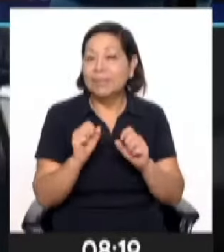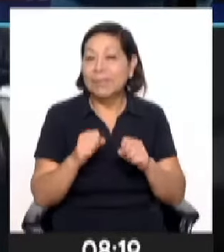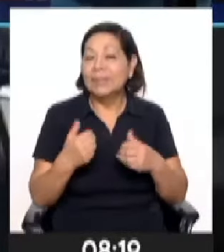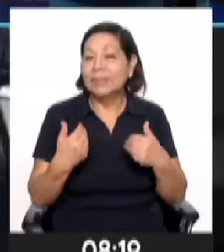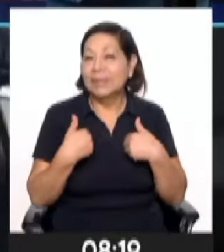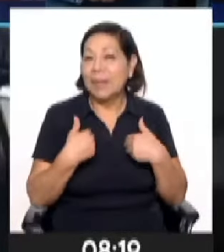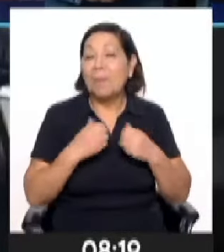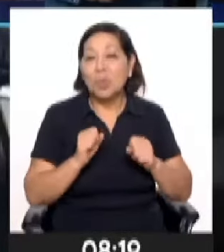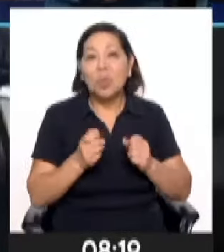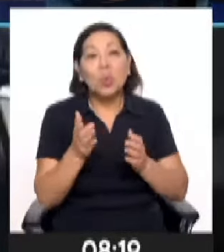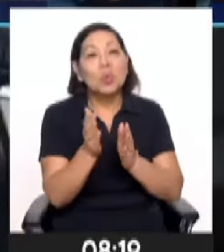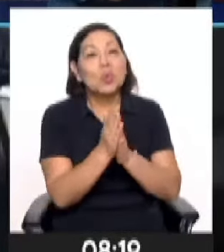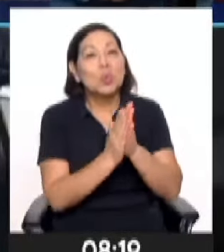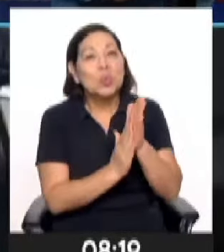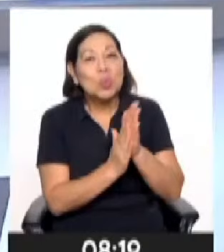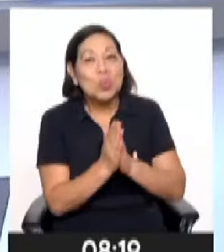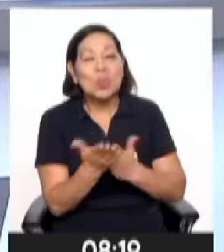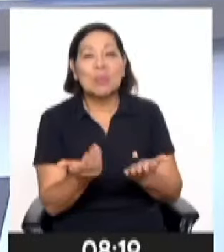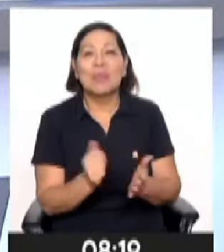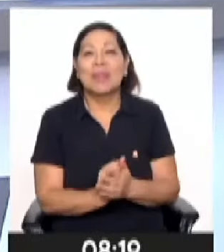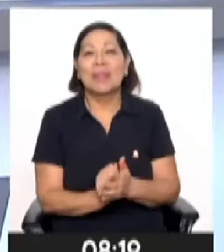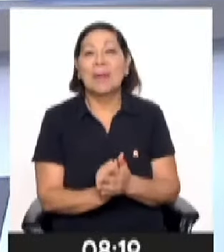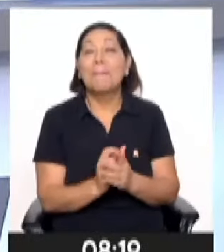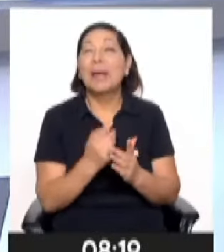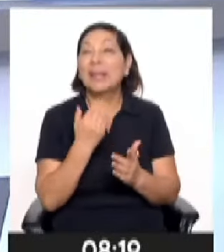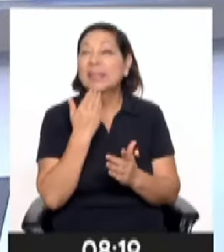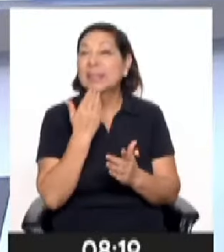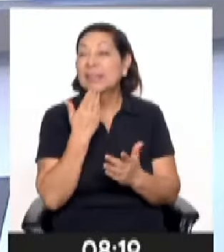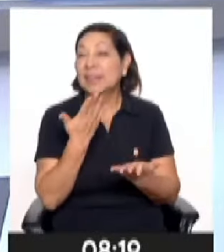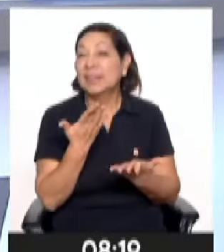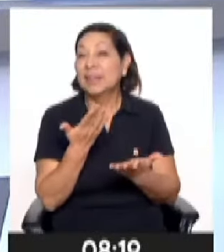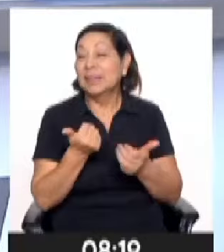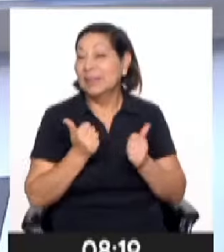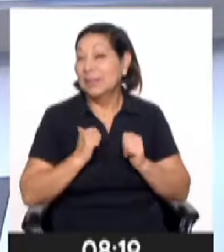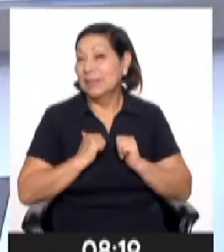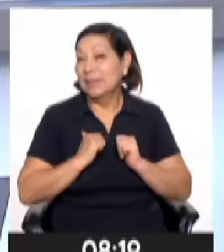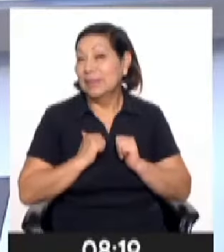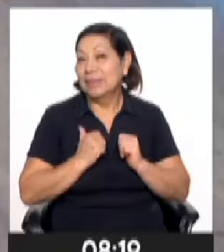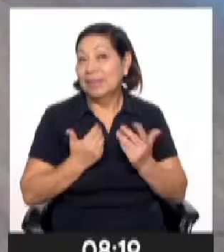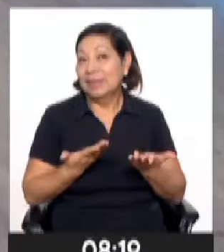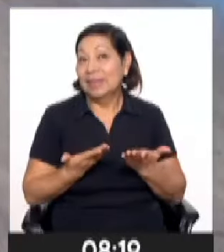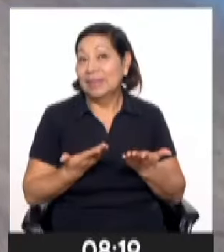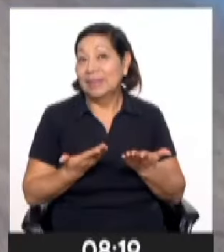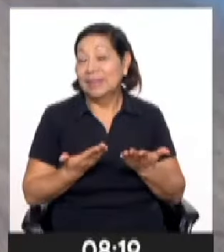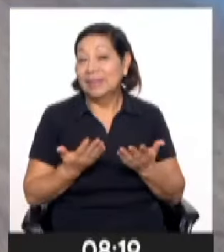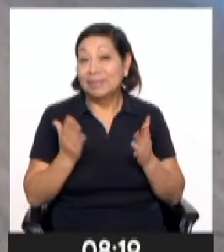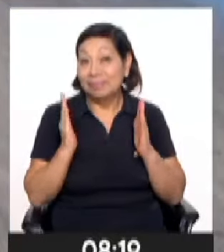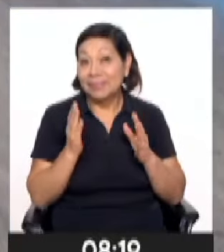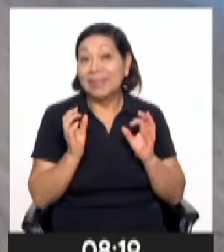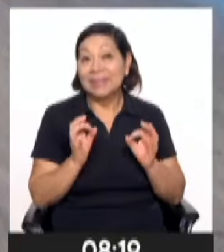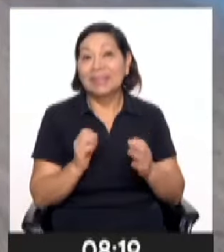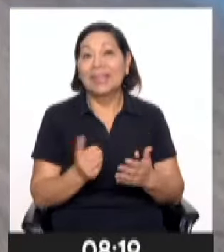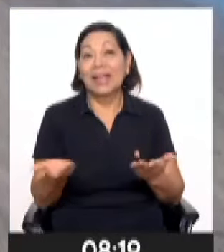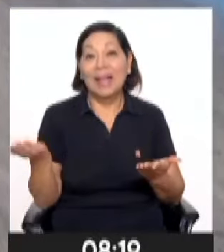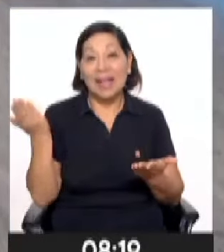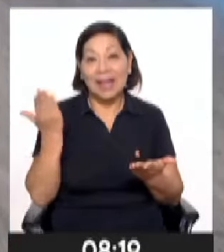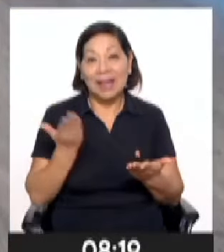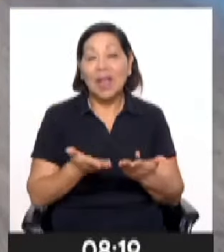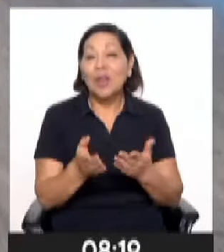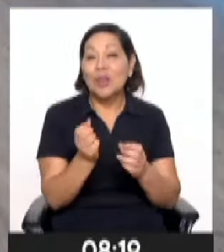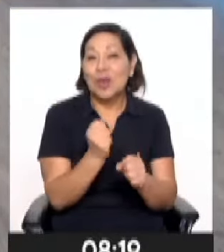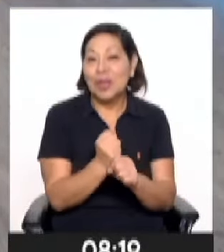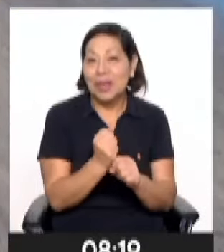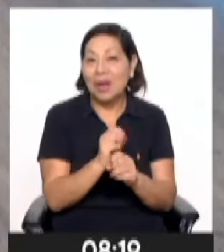que tenemos para poder disfrutar, para quienes descansan, ¿no? Nosotros vamos a estar, por supuesto, acá